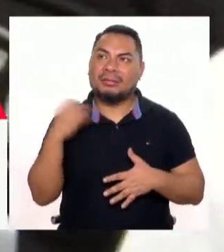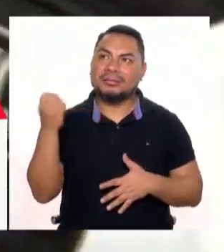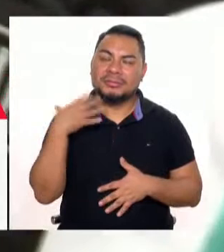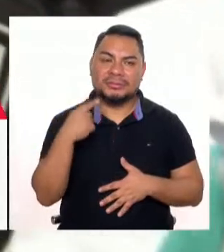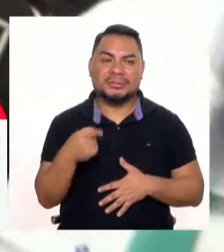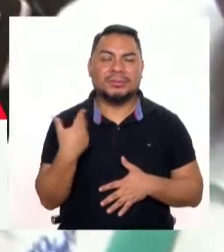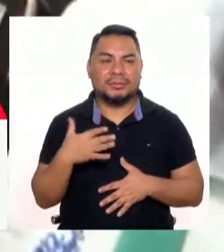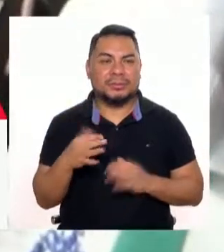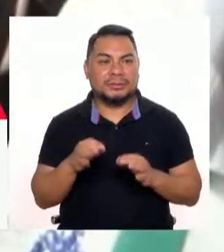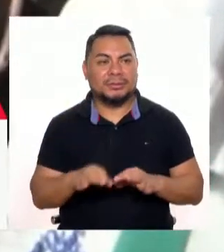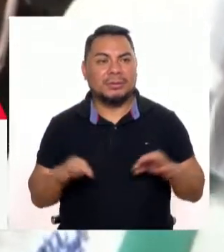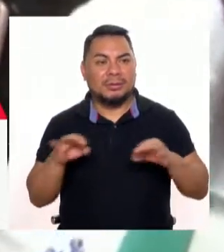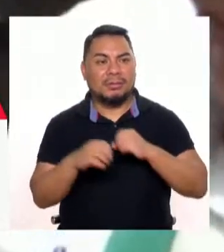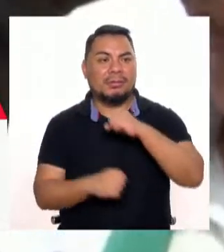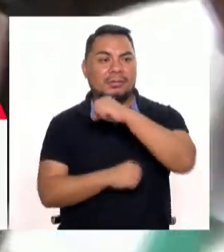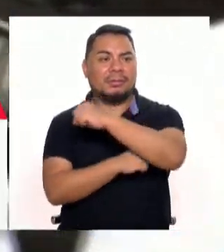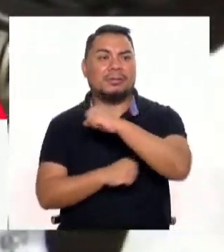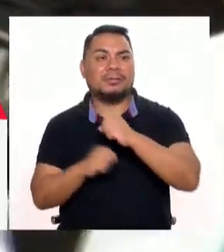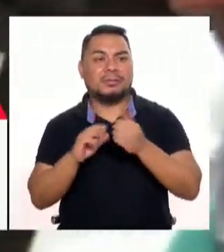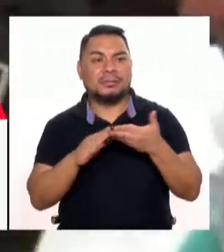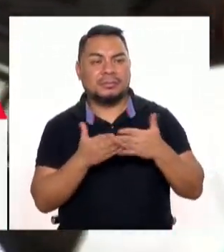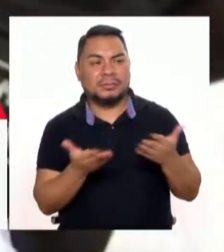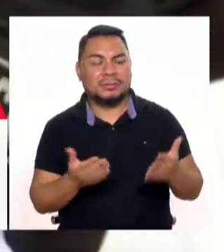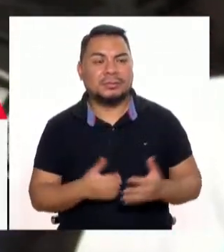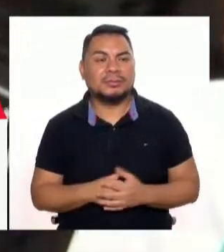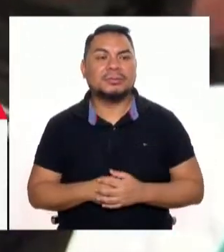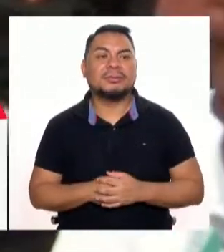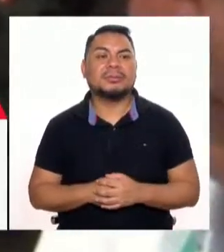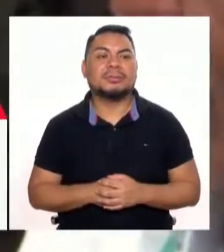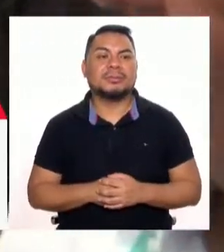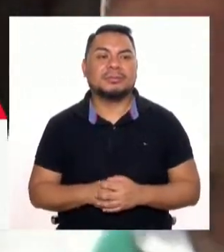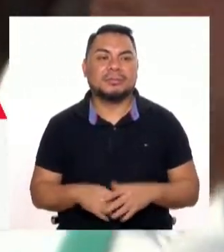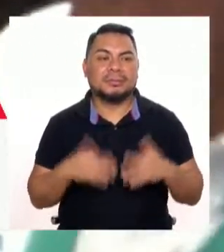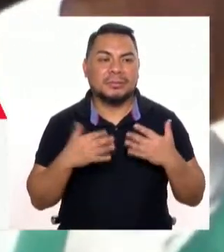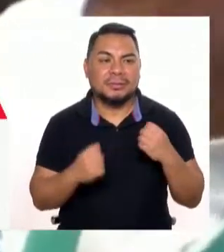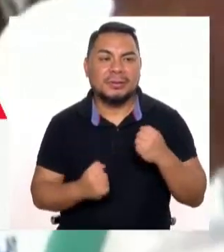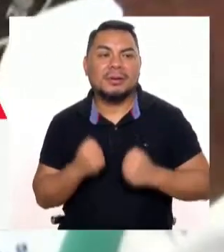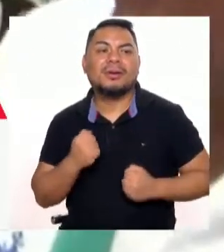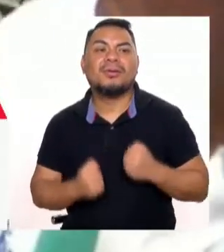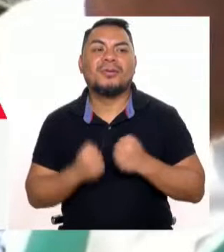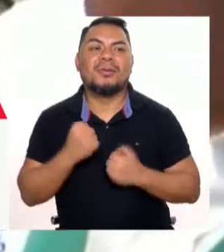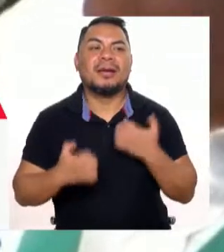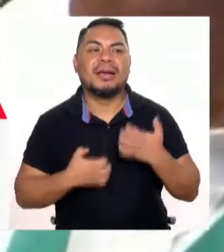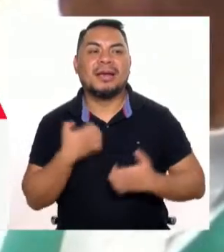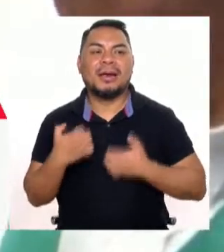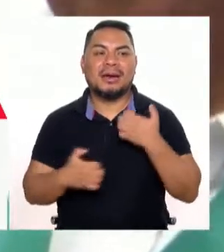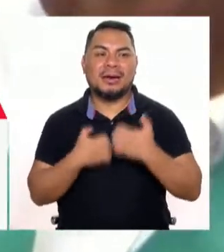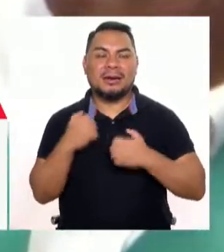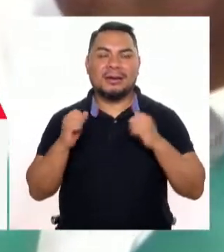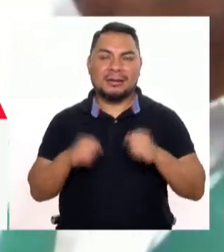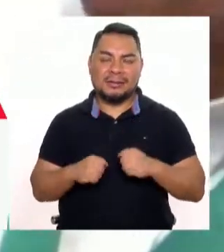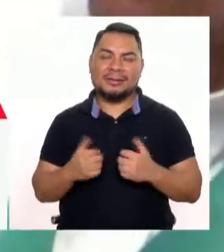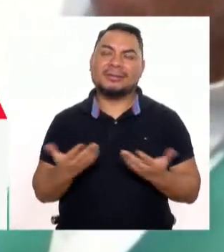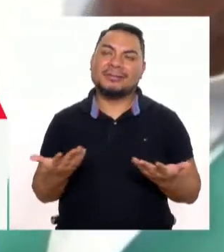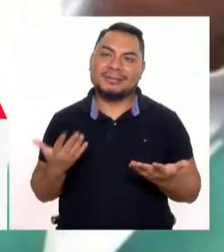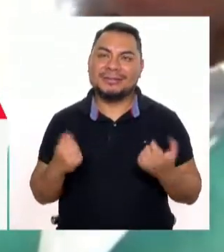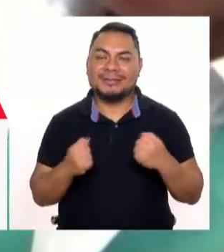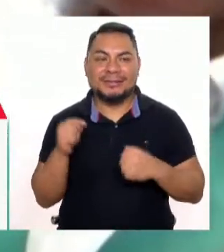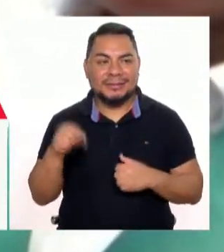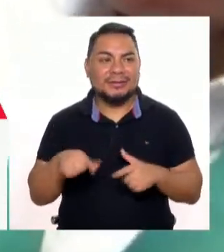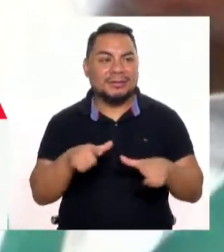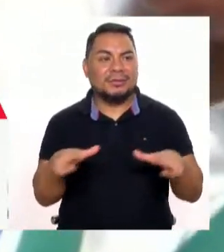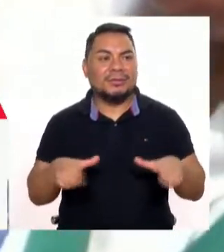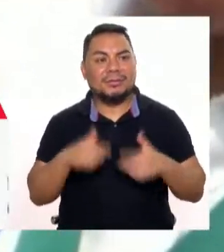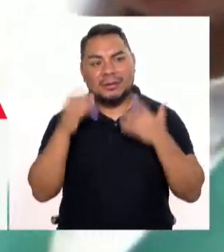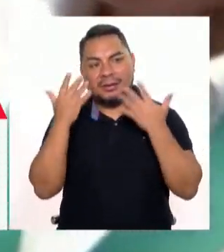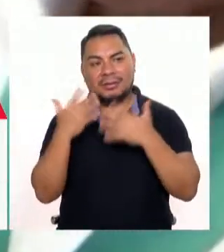Qué tan importantes este puente para la población mire hemos corrido por la emoción que nos embarga estar en esta